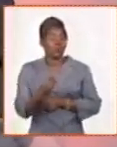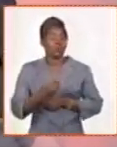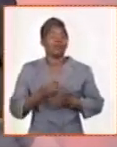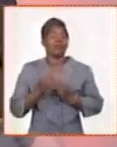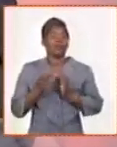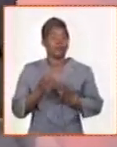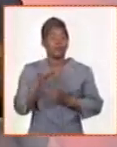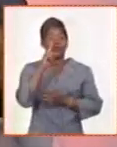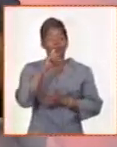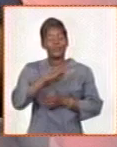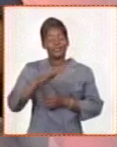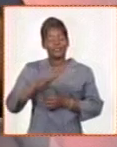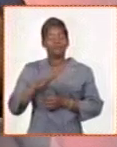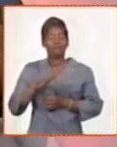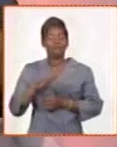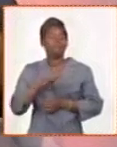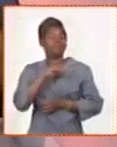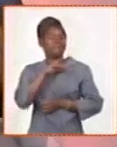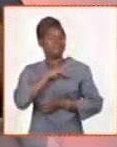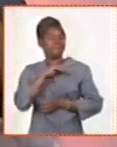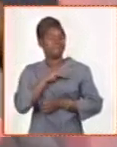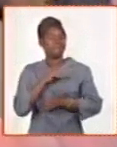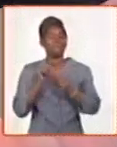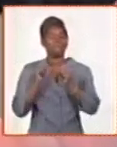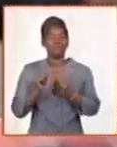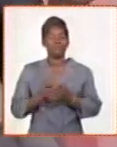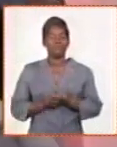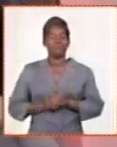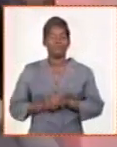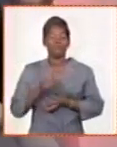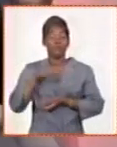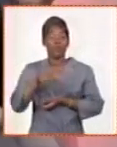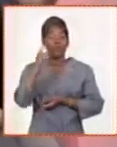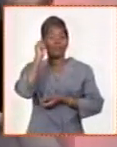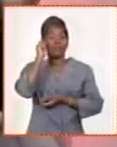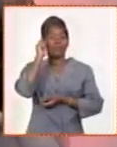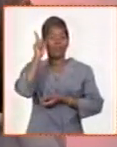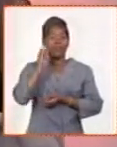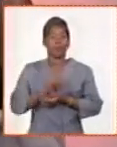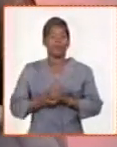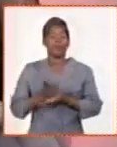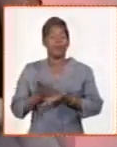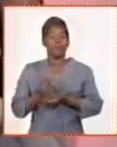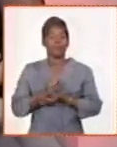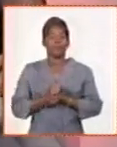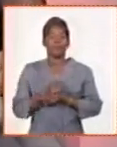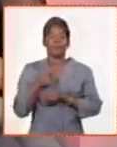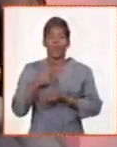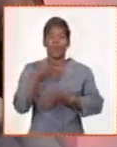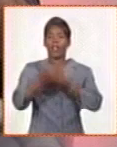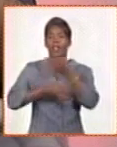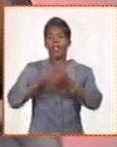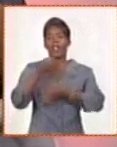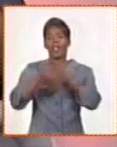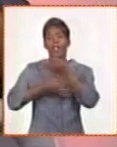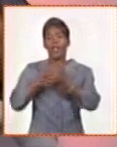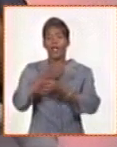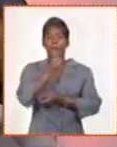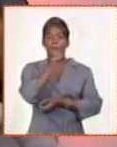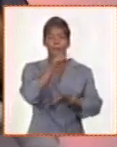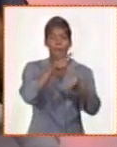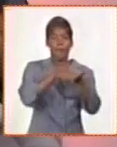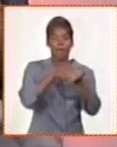llegue. Y entonces, ¿qué hicimos? Se nos ocurrió, convocamos entre todas las madres y apareció una